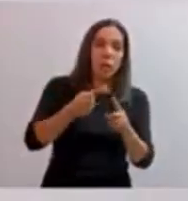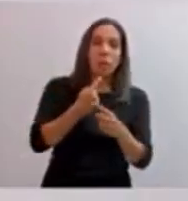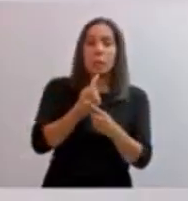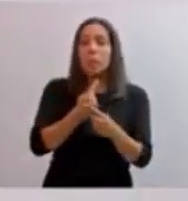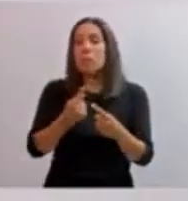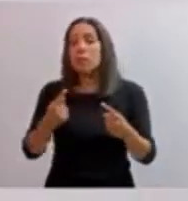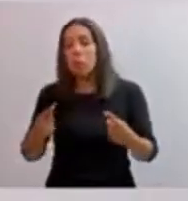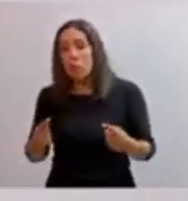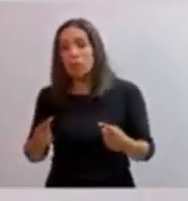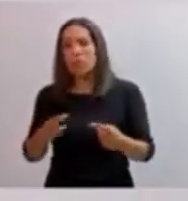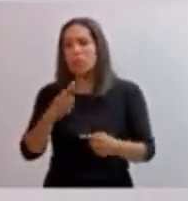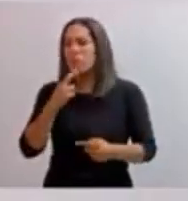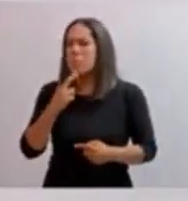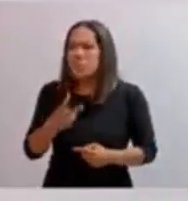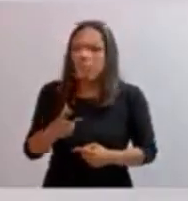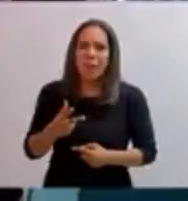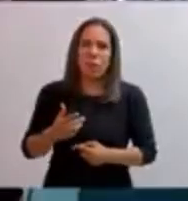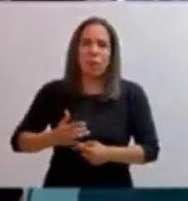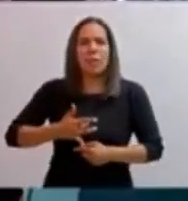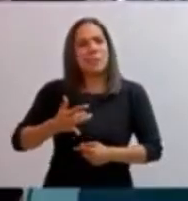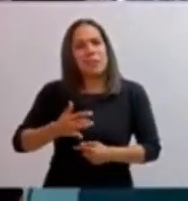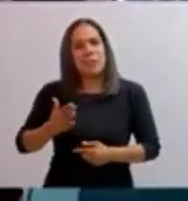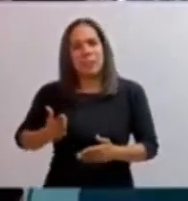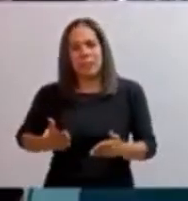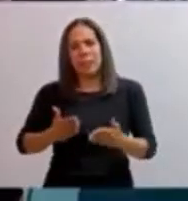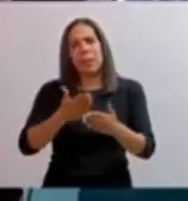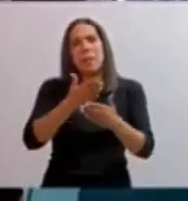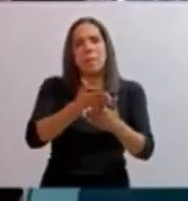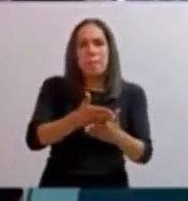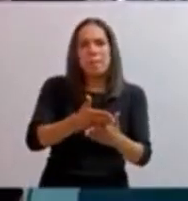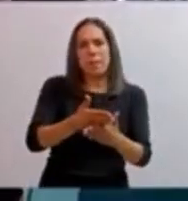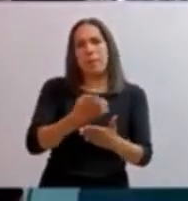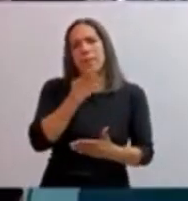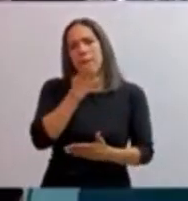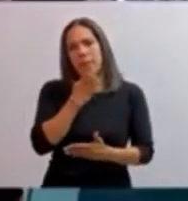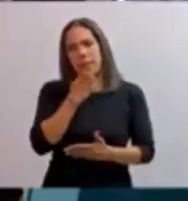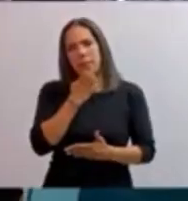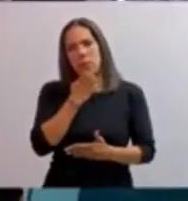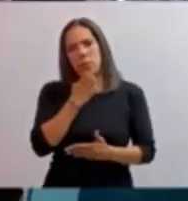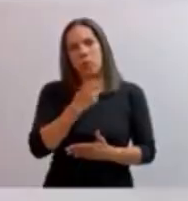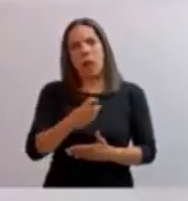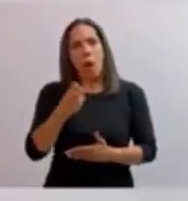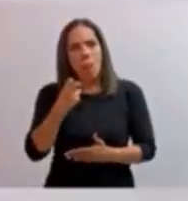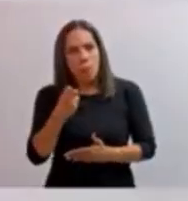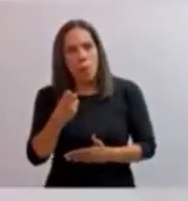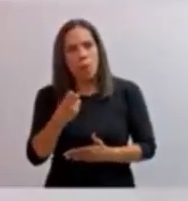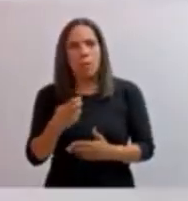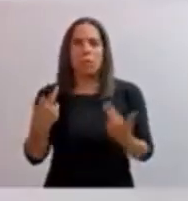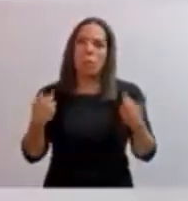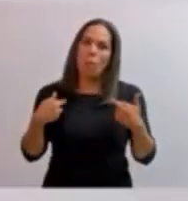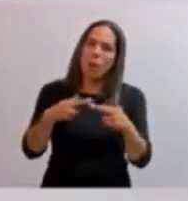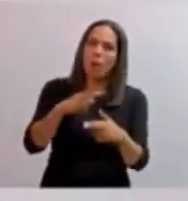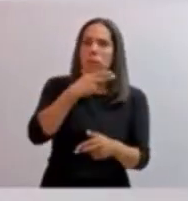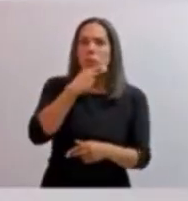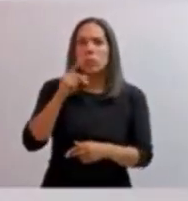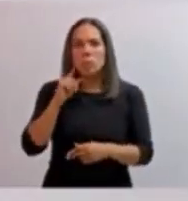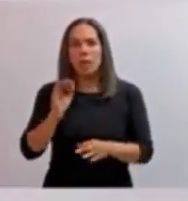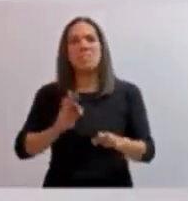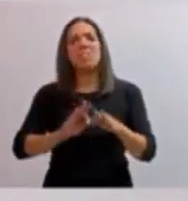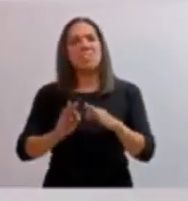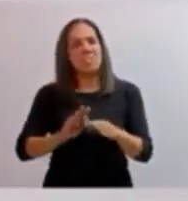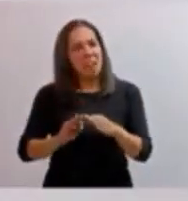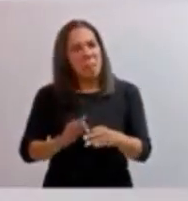que son nuestra centralidad sobre el trabajo que trabajamos. Y bien, de manera que el trayecto de los